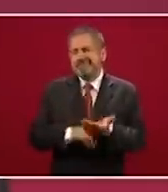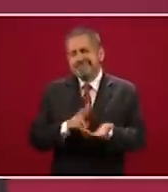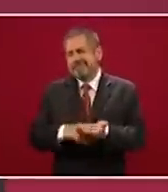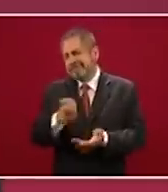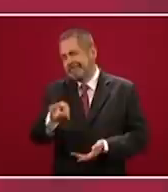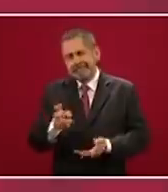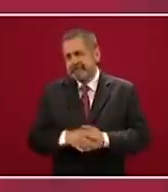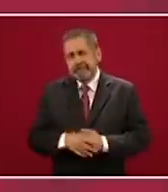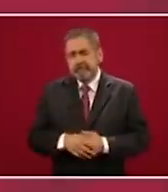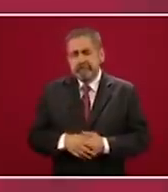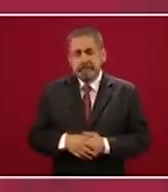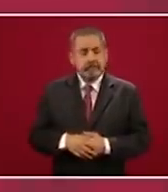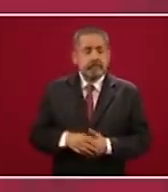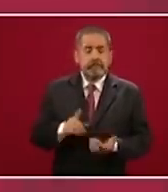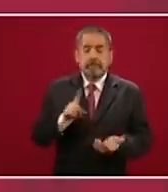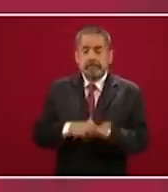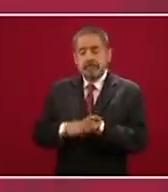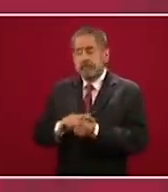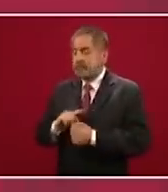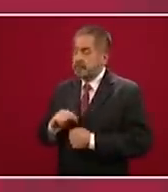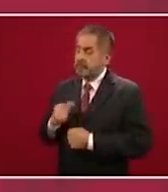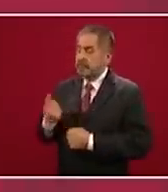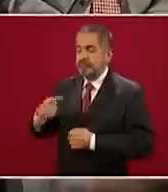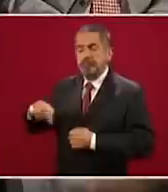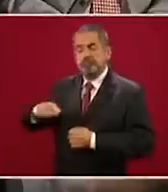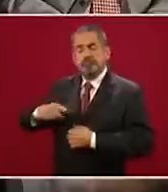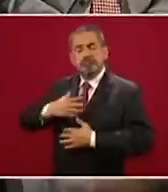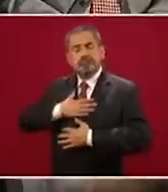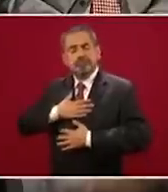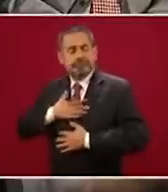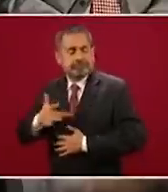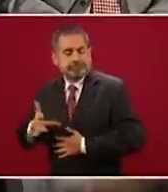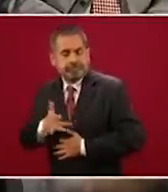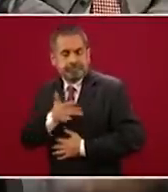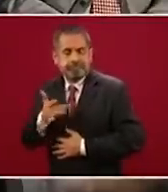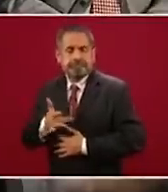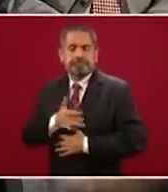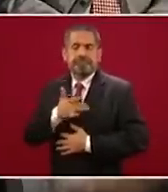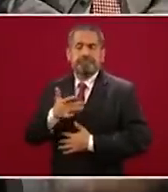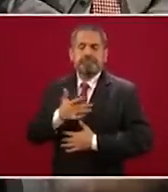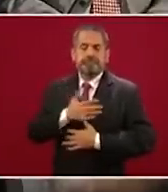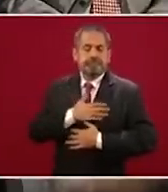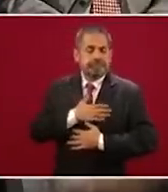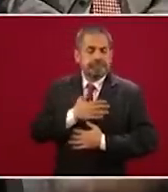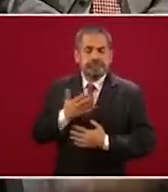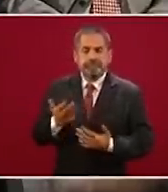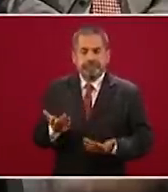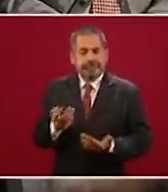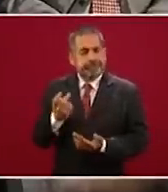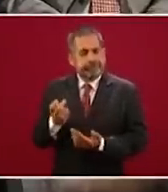Es importante por los sentimientos,